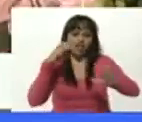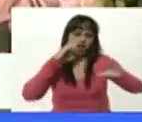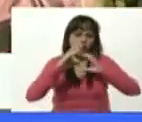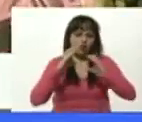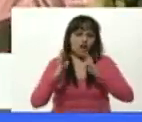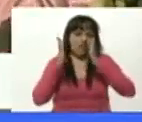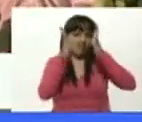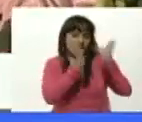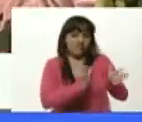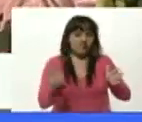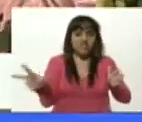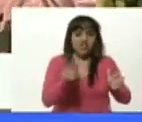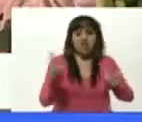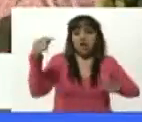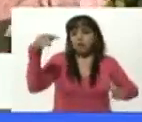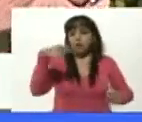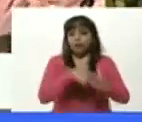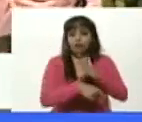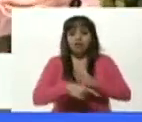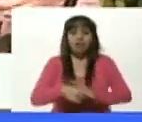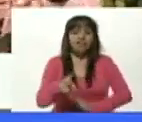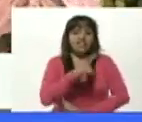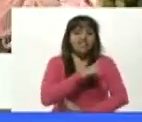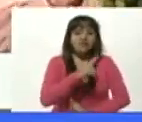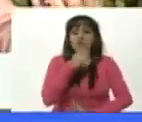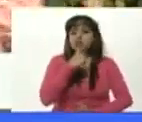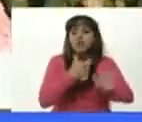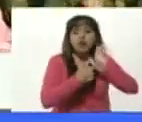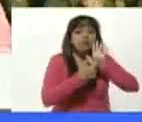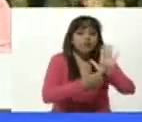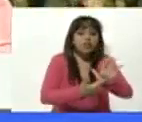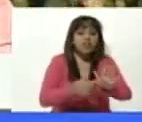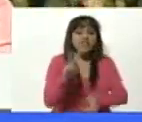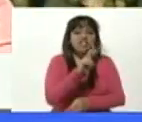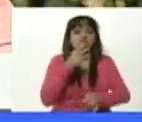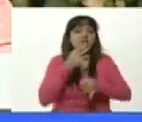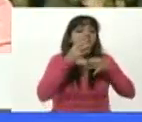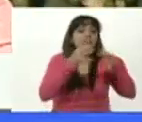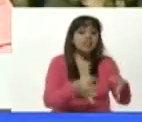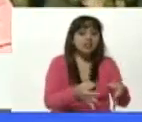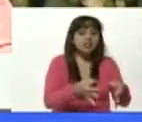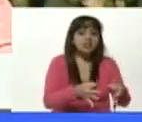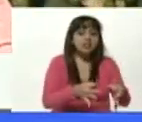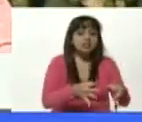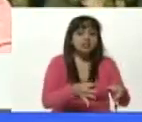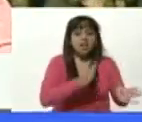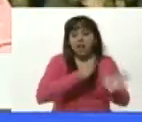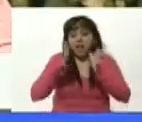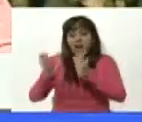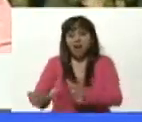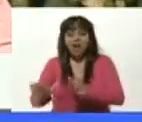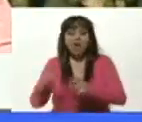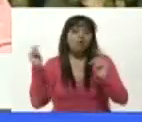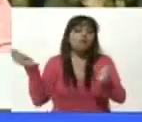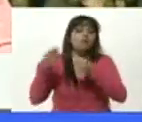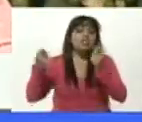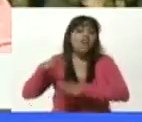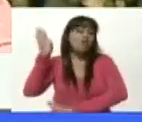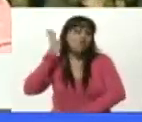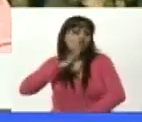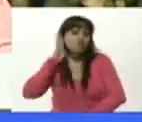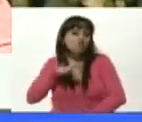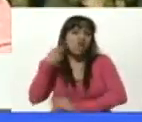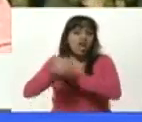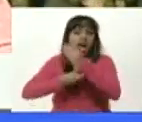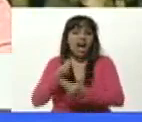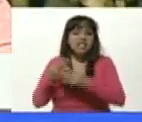Venezuela profunda, la Venezuela invisible, la Venezuela de verdad, y las campañas sucias que se hacen